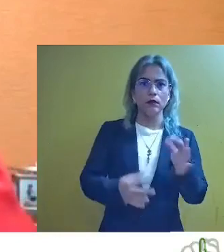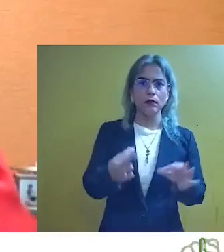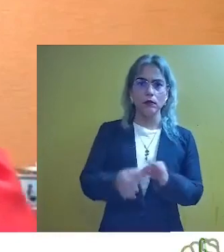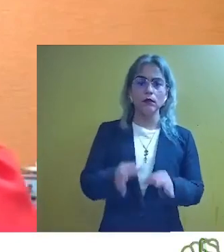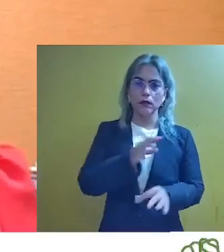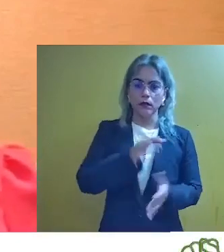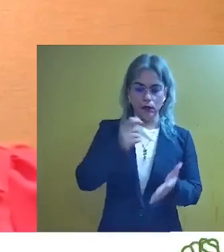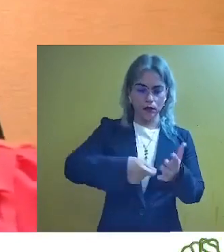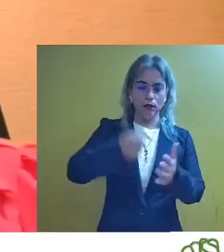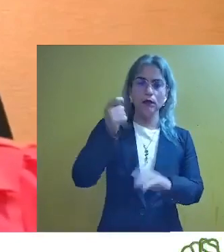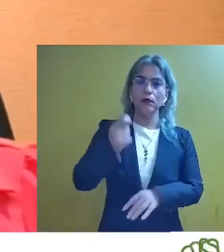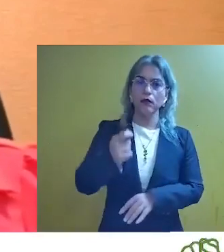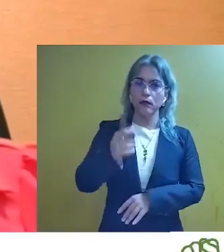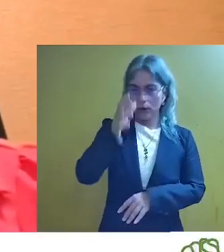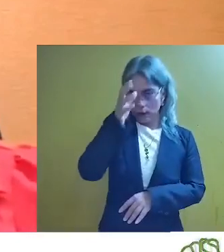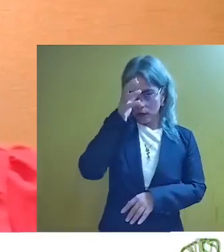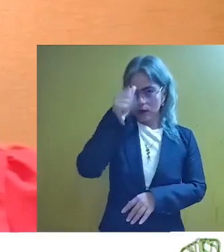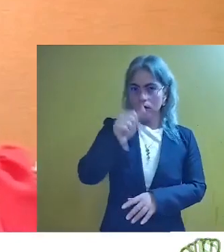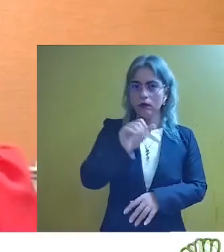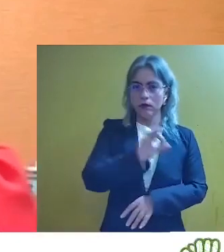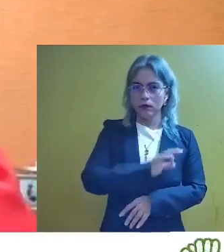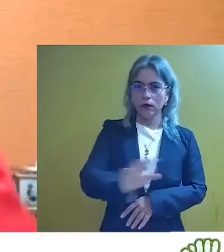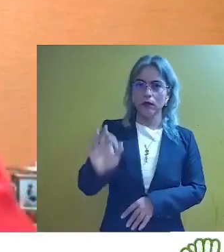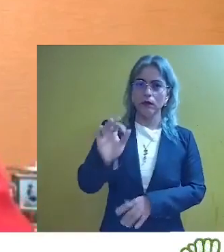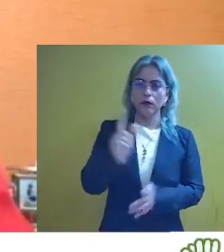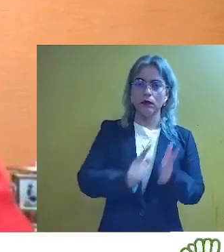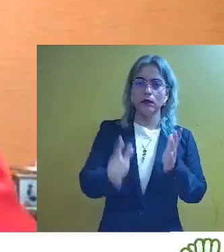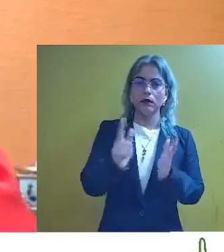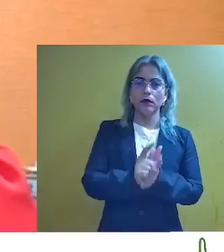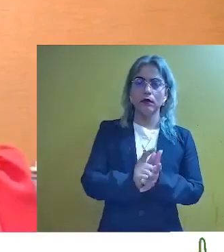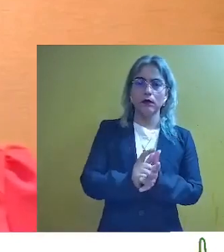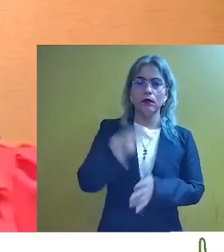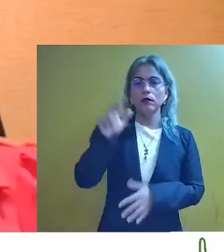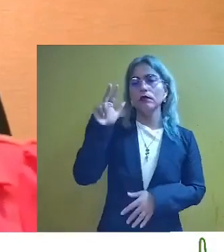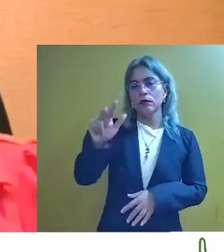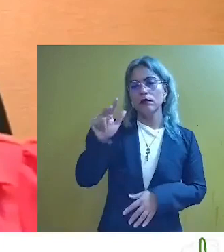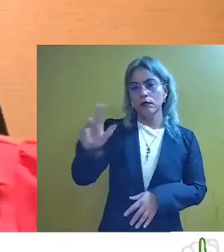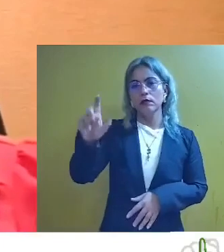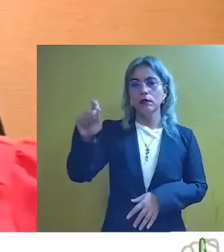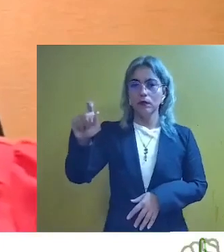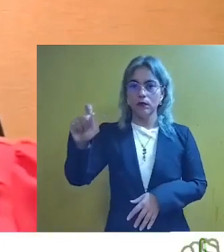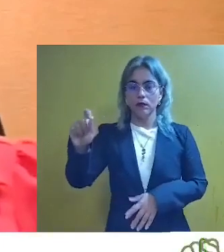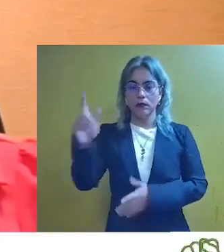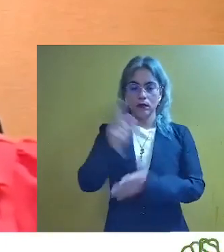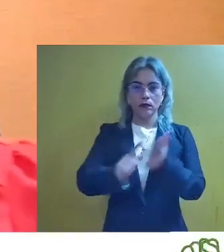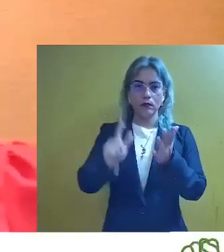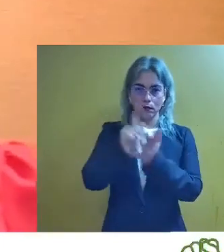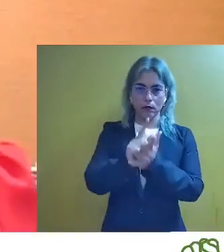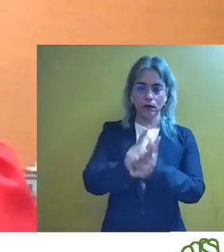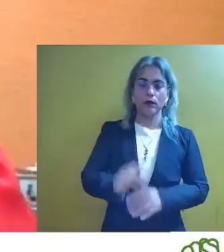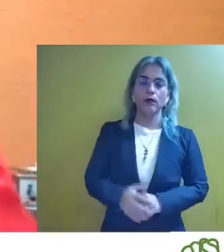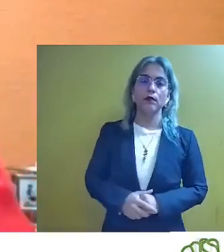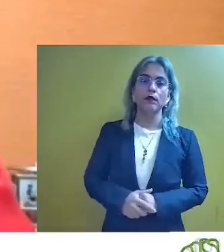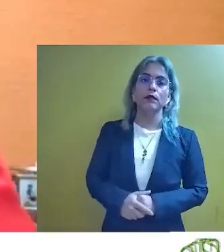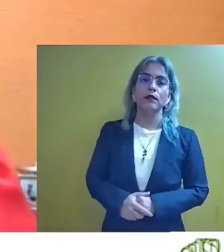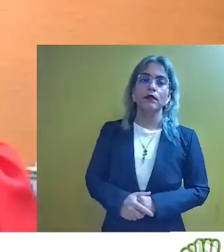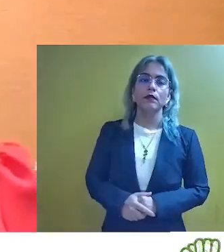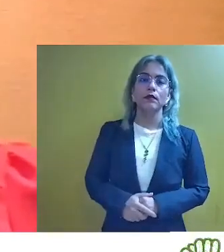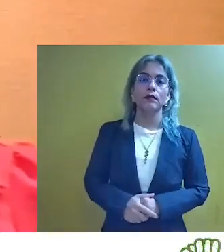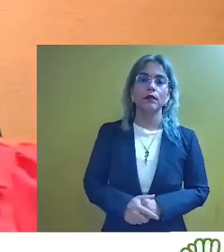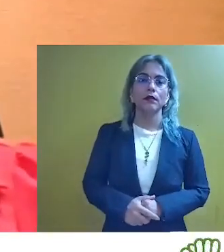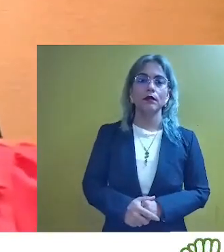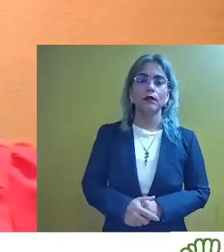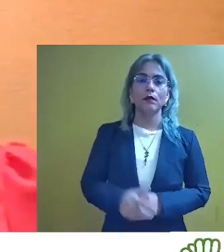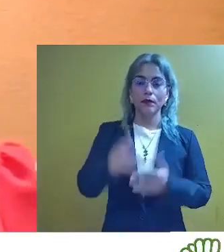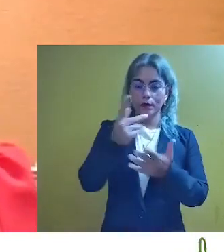los artículos 18 y 20 de la Ley del Sistema de Medios de Impugnación. También se señala en el proyecto